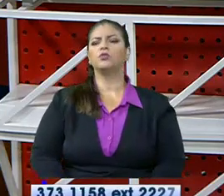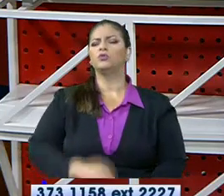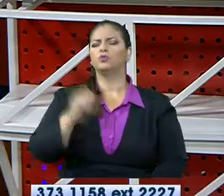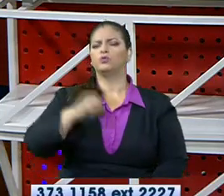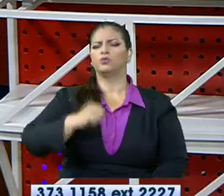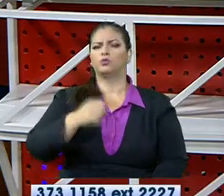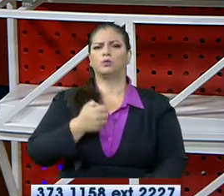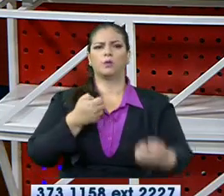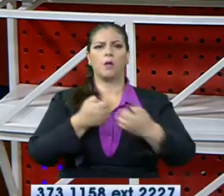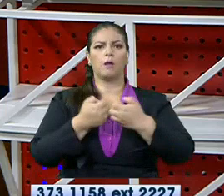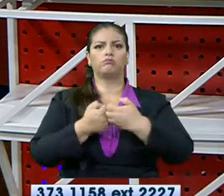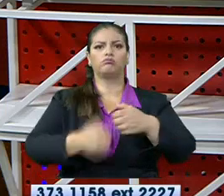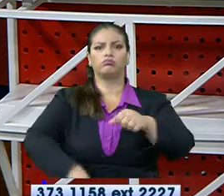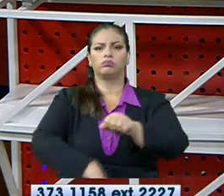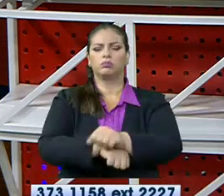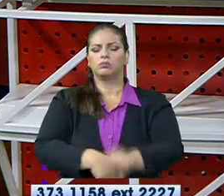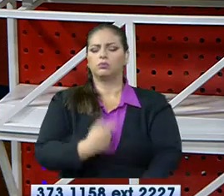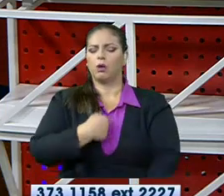pero lo que son es